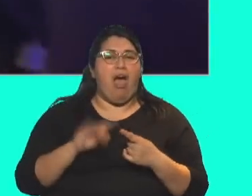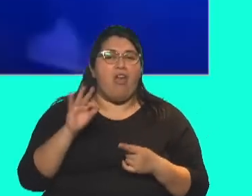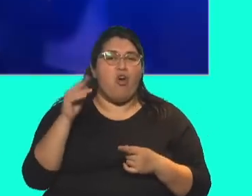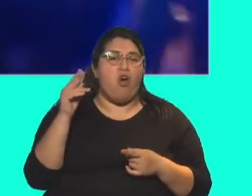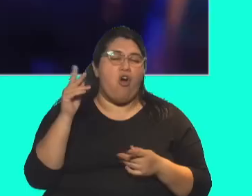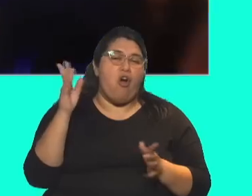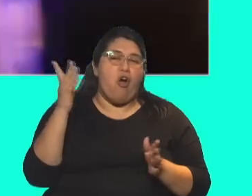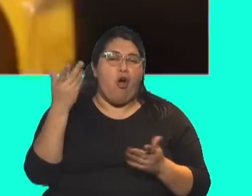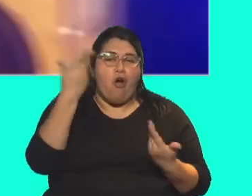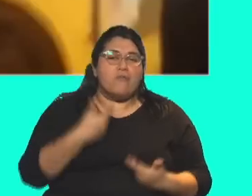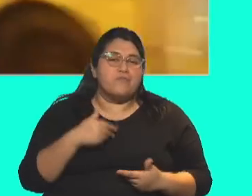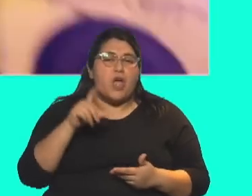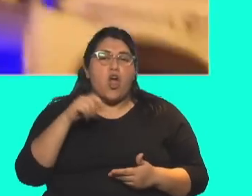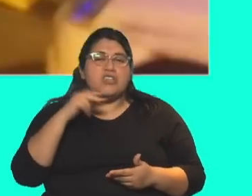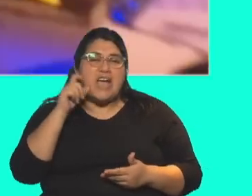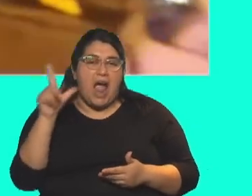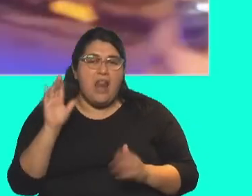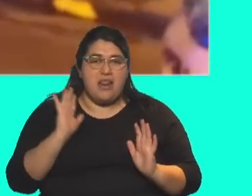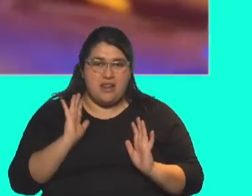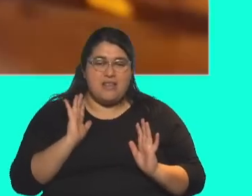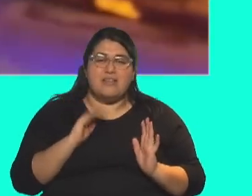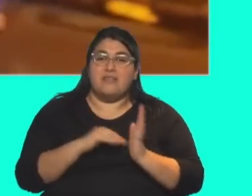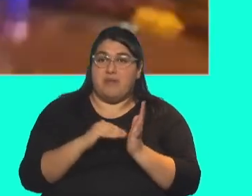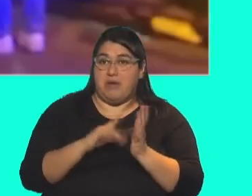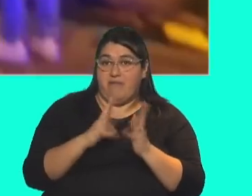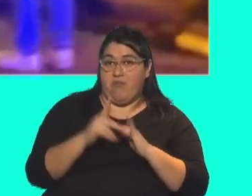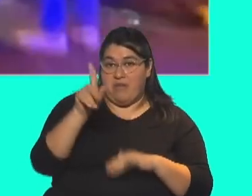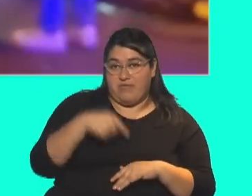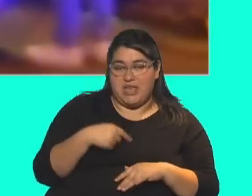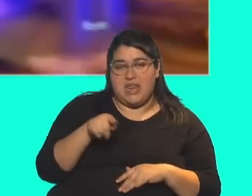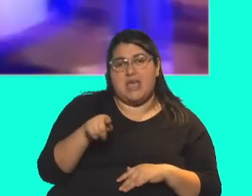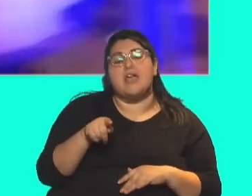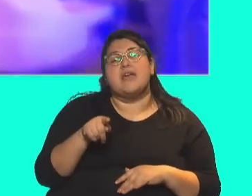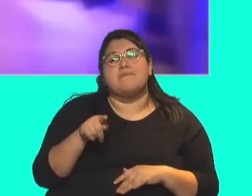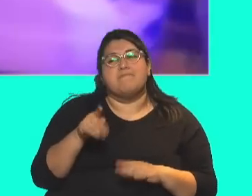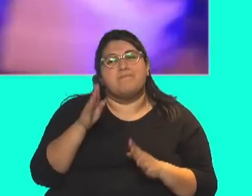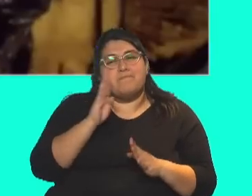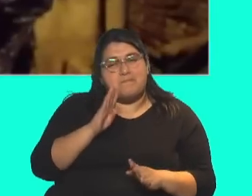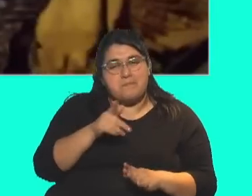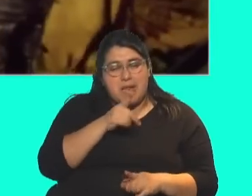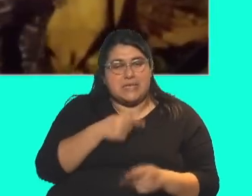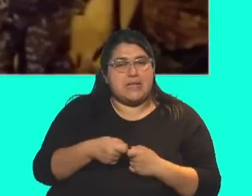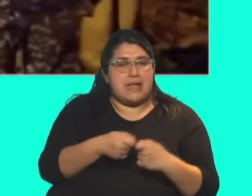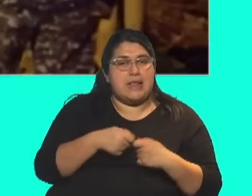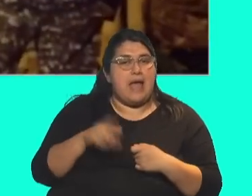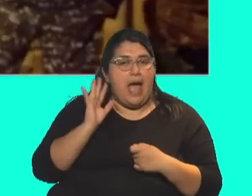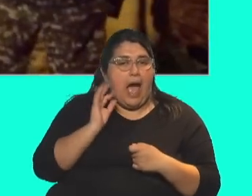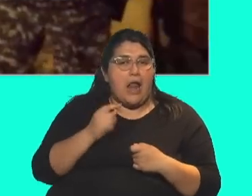porque su comportamiento efectivamente apunta a este tipo de solución